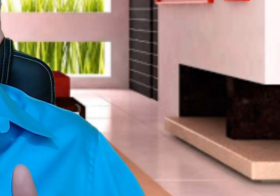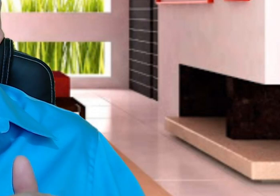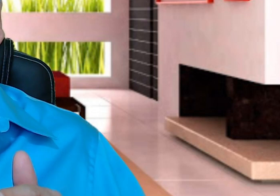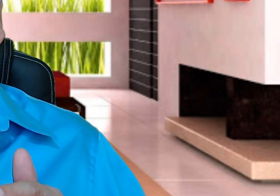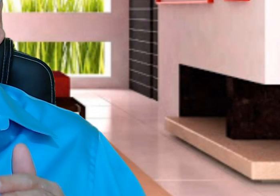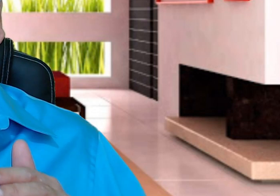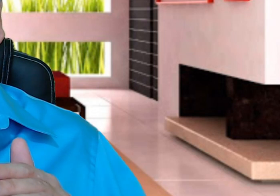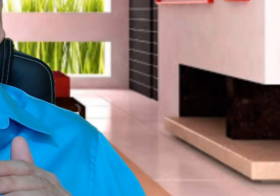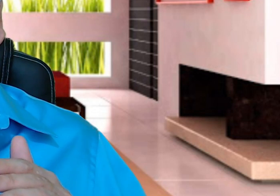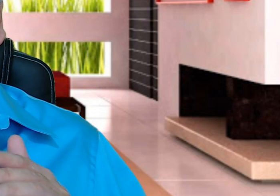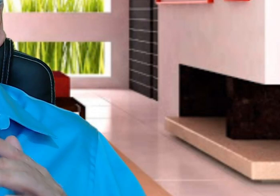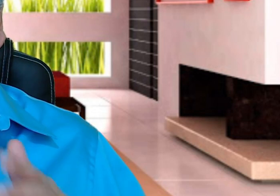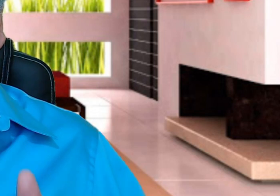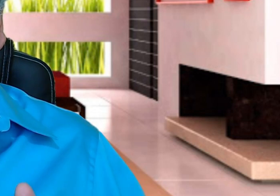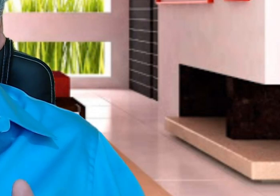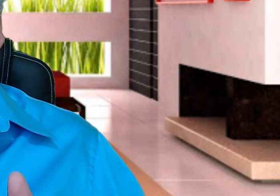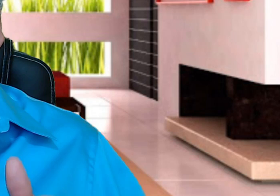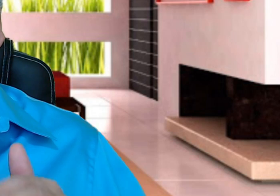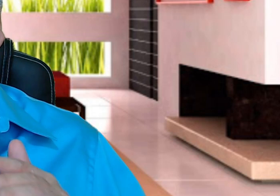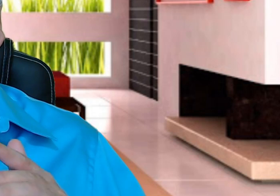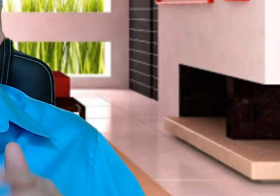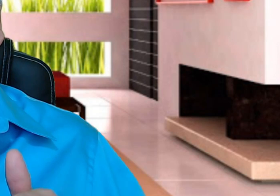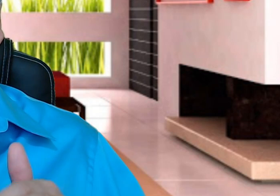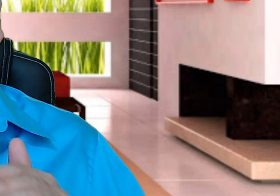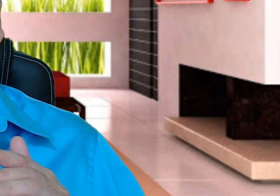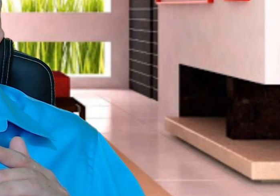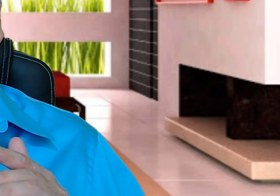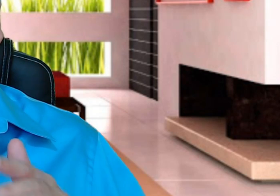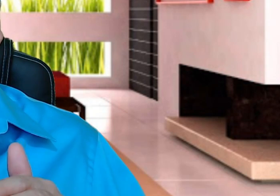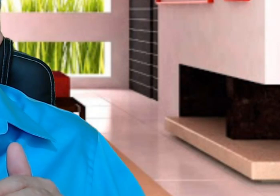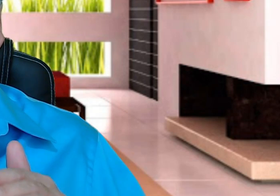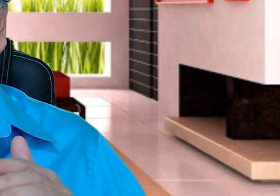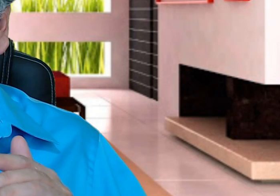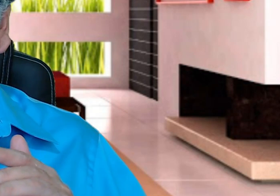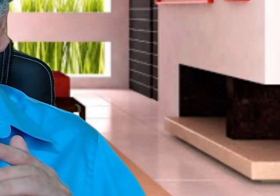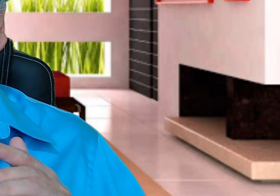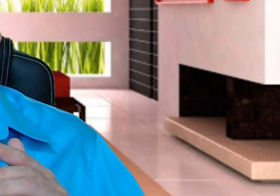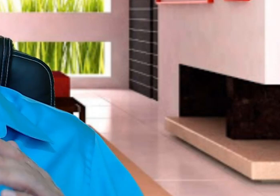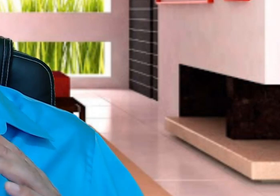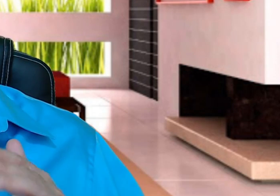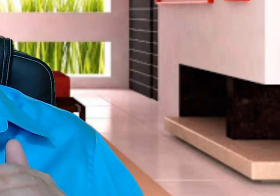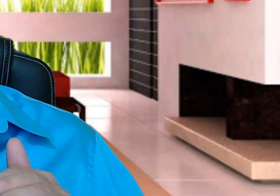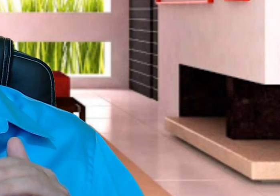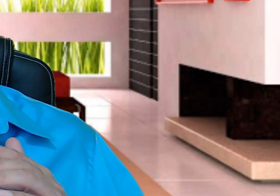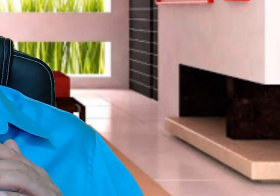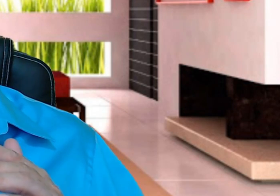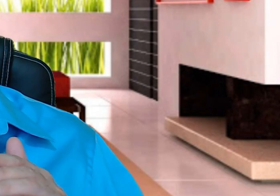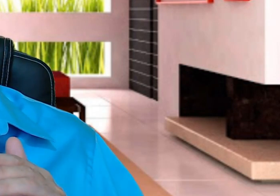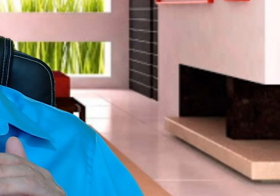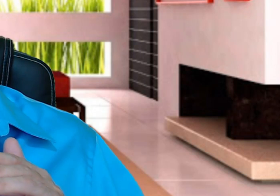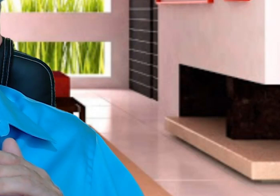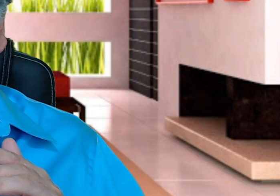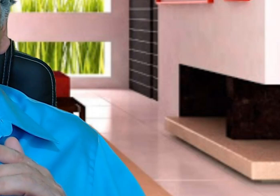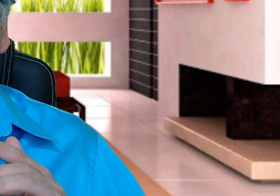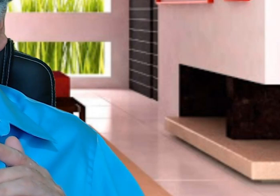hoy la corrupción no se está tolerando en este gobierno del presidente López Obrador. Vamos a ir al video,